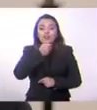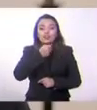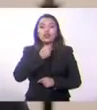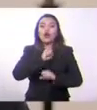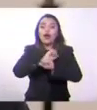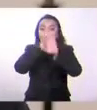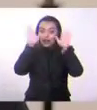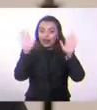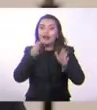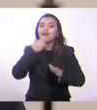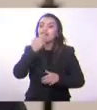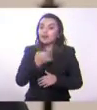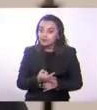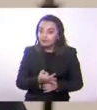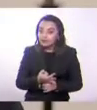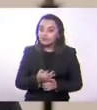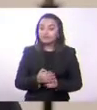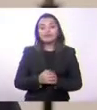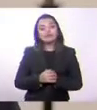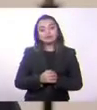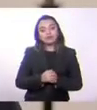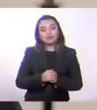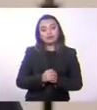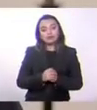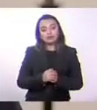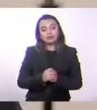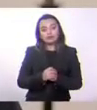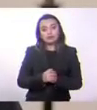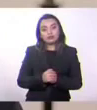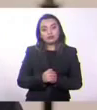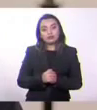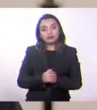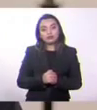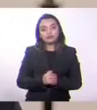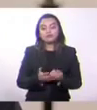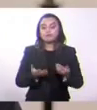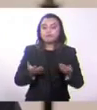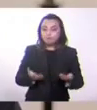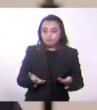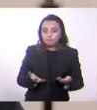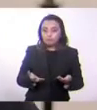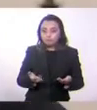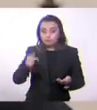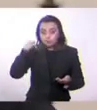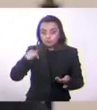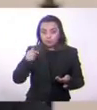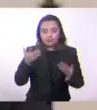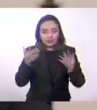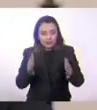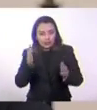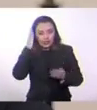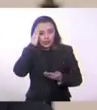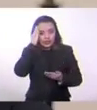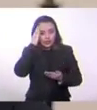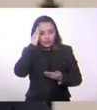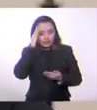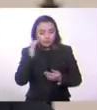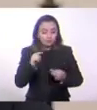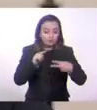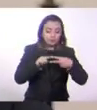Ahora que ya hemos estudiado dos tipos de texto, el texto expositivo y el texto argumentativo, nos concentraremos en